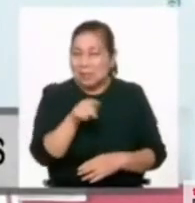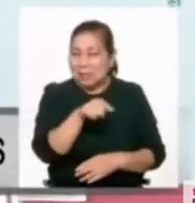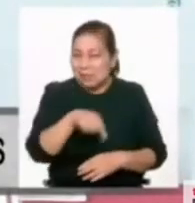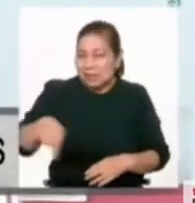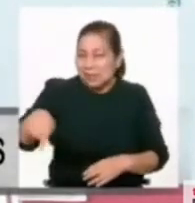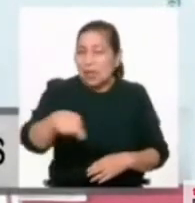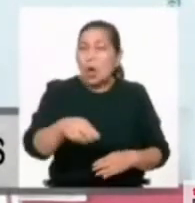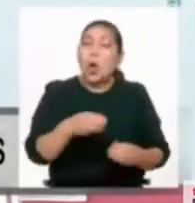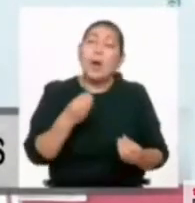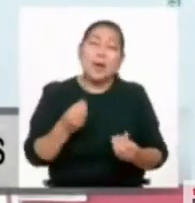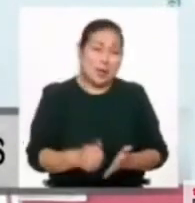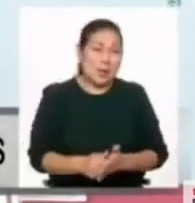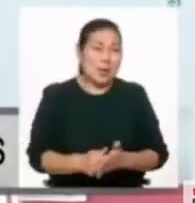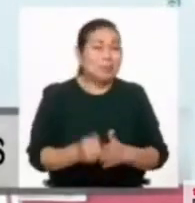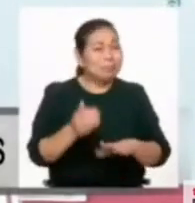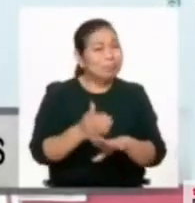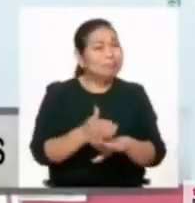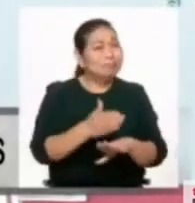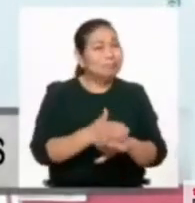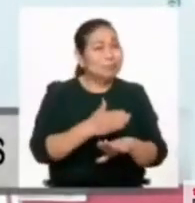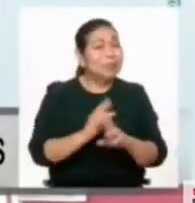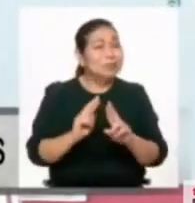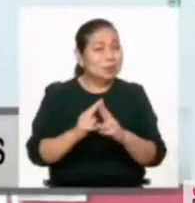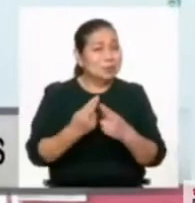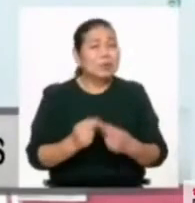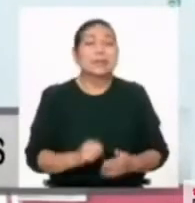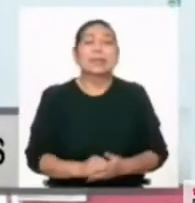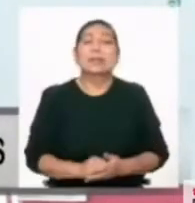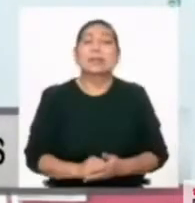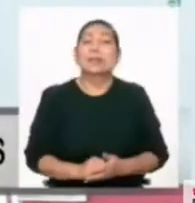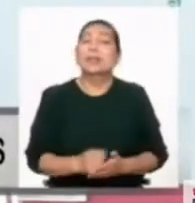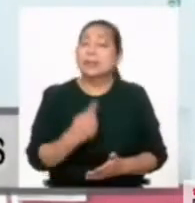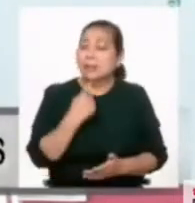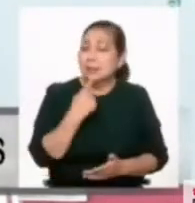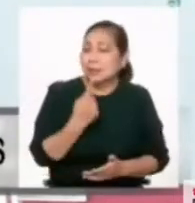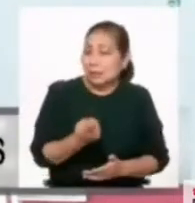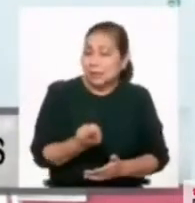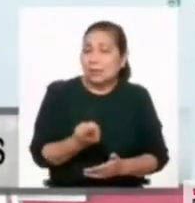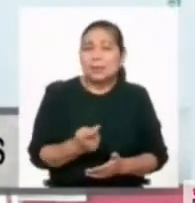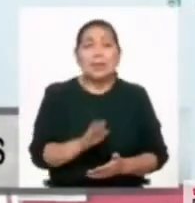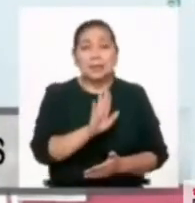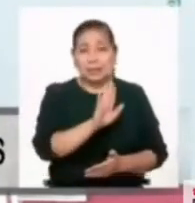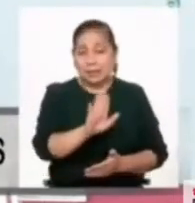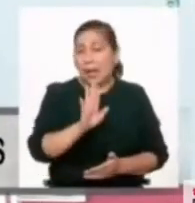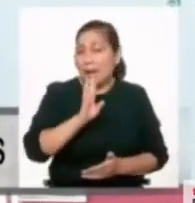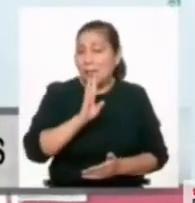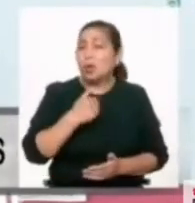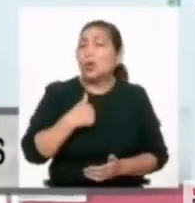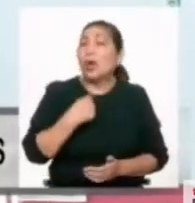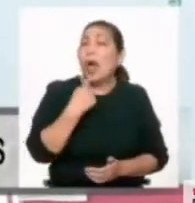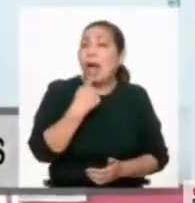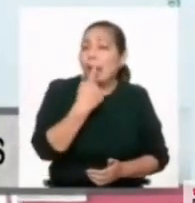allí, ¿no? Cómo fue el desarrollo de la sesión, ¿no? Hay que decir lo que dijeron ellos. Yo